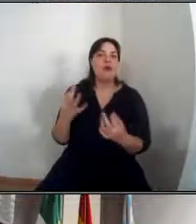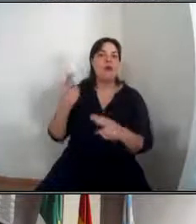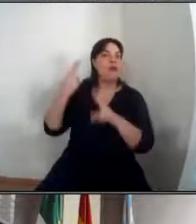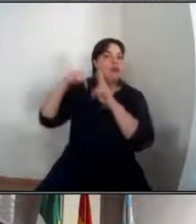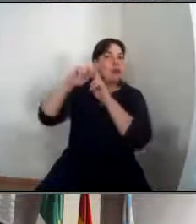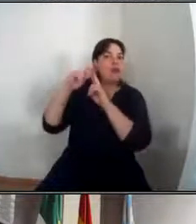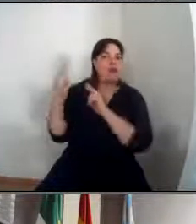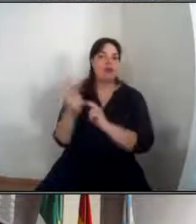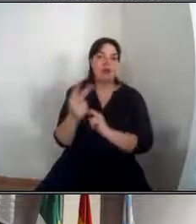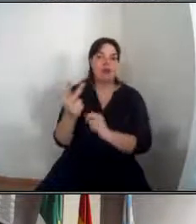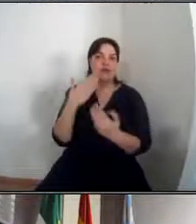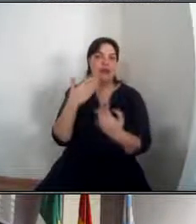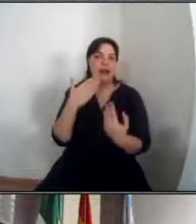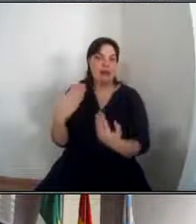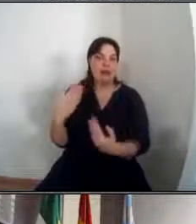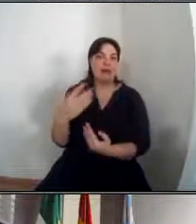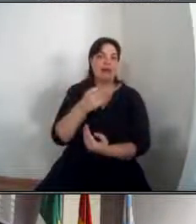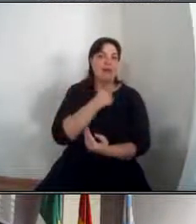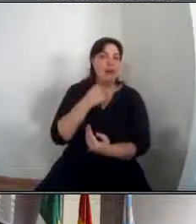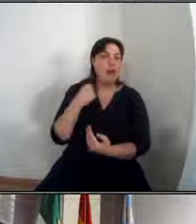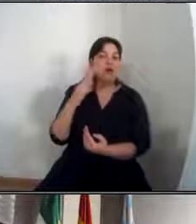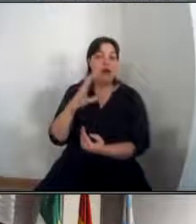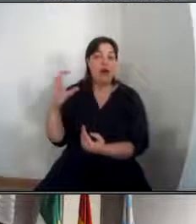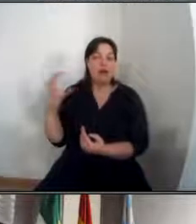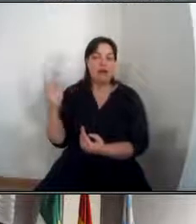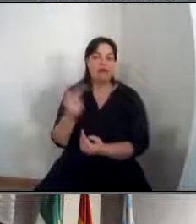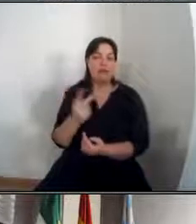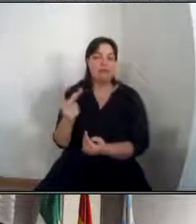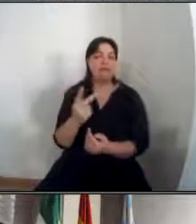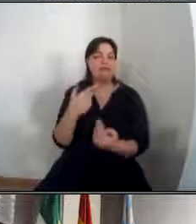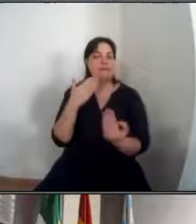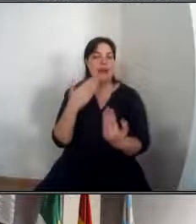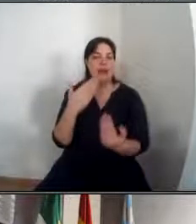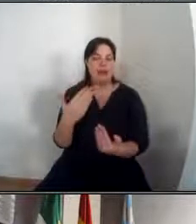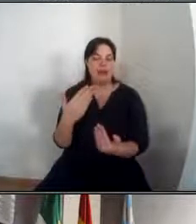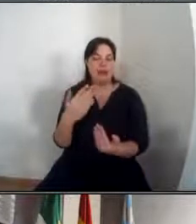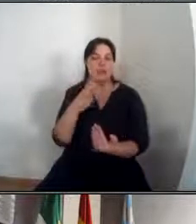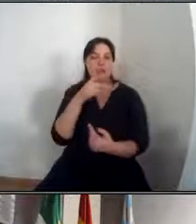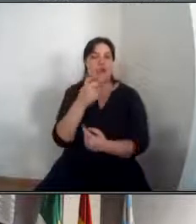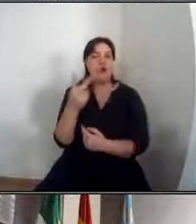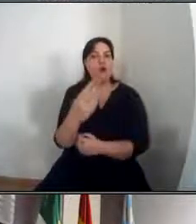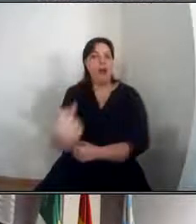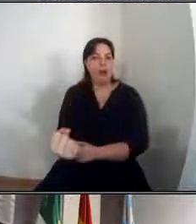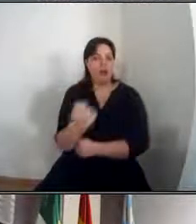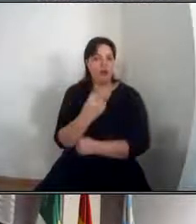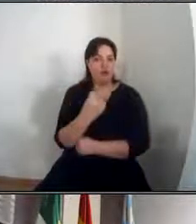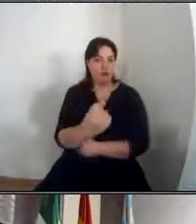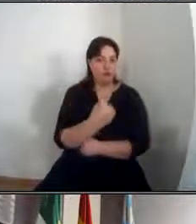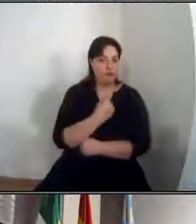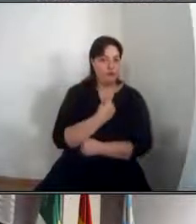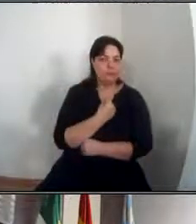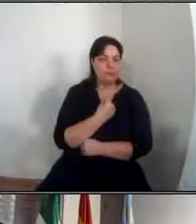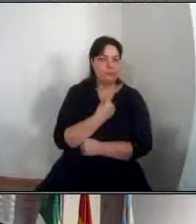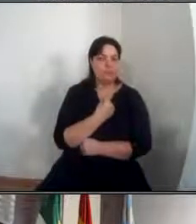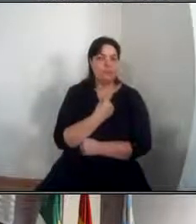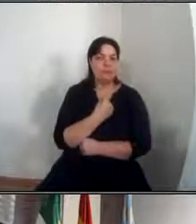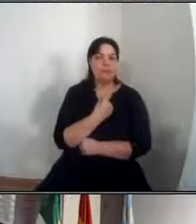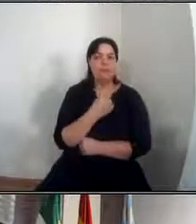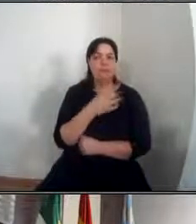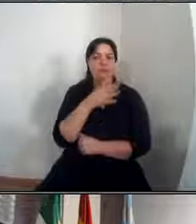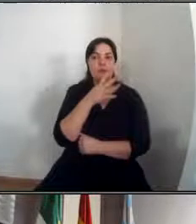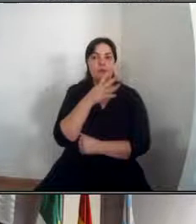diputaciones, Diputación de Badajoz y Diputación de Cáceres, su apoyo en este convenio porque